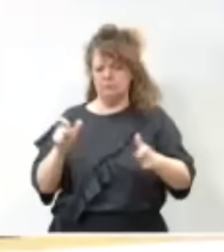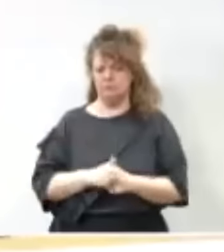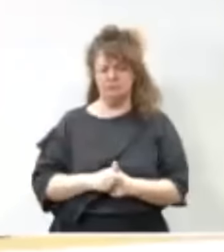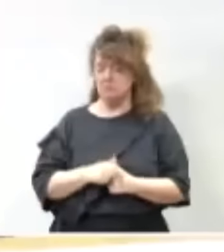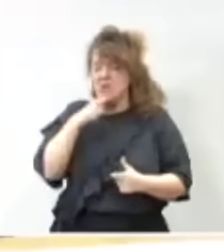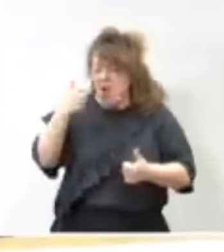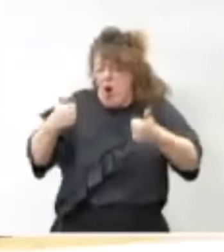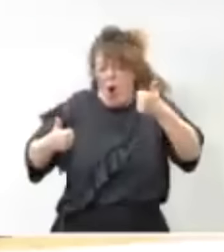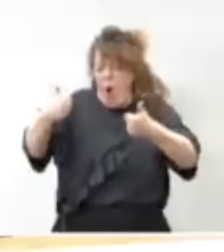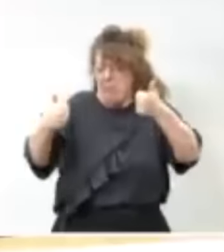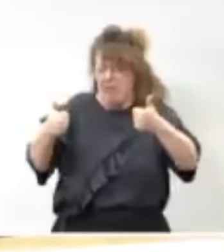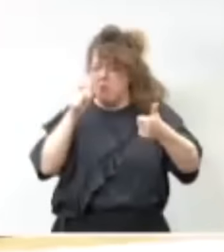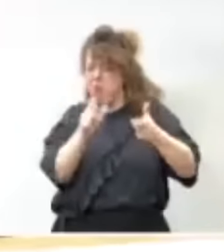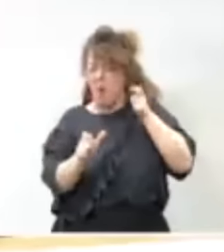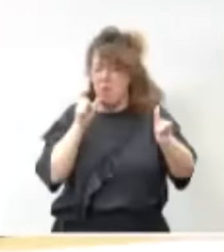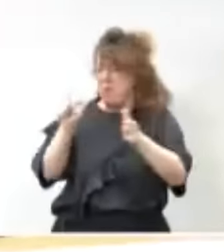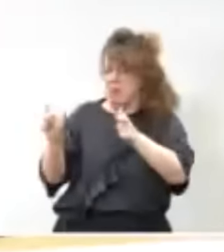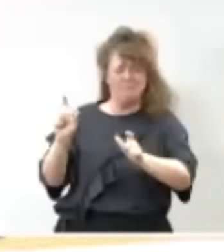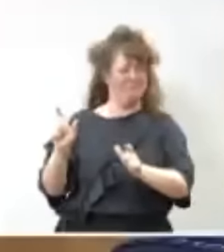No voy a competir con usted.